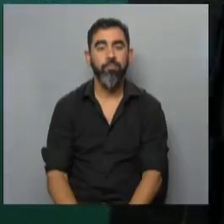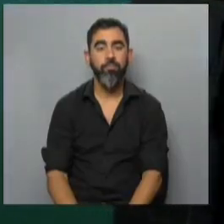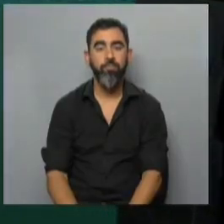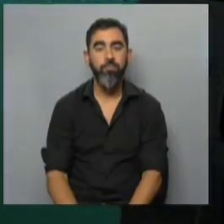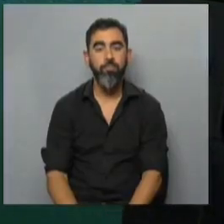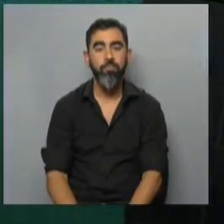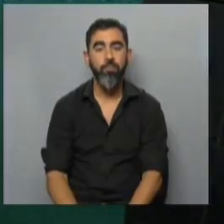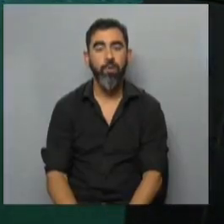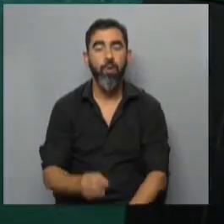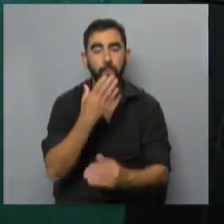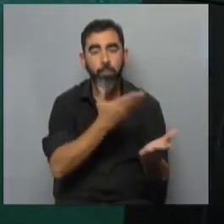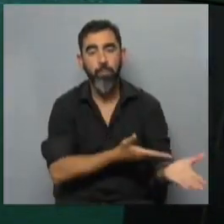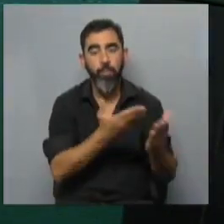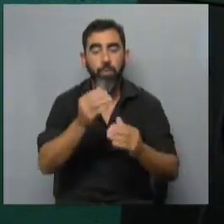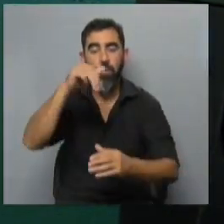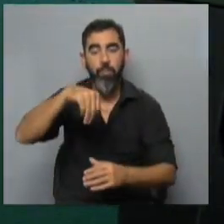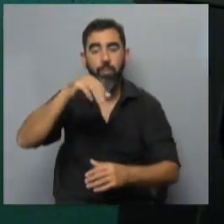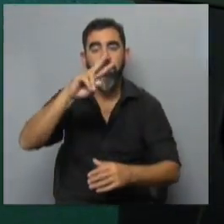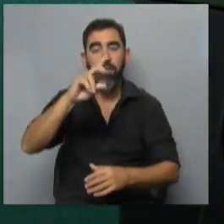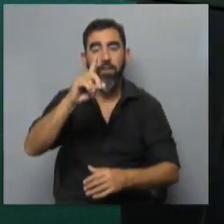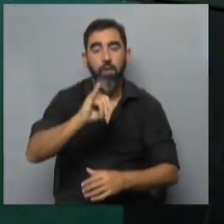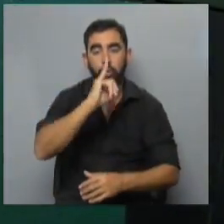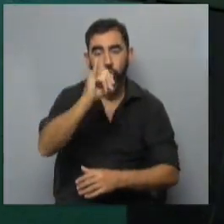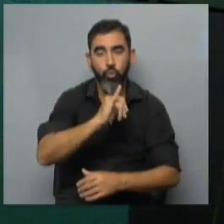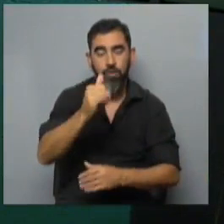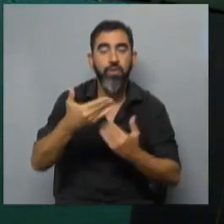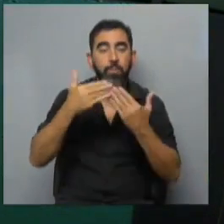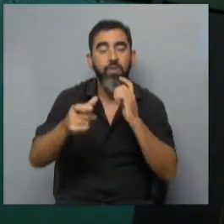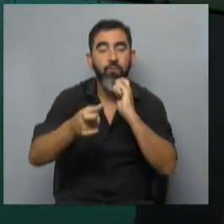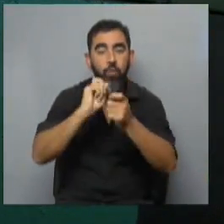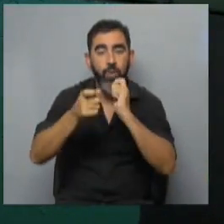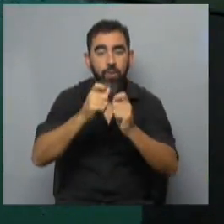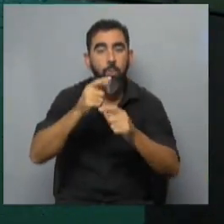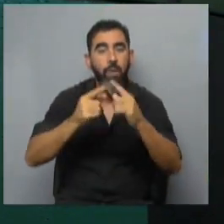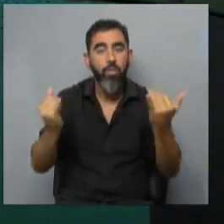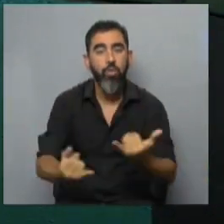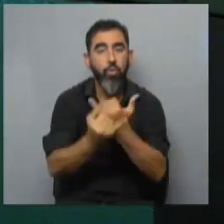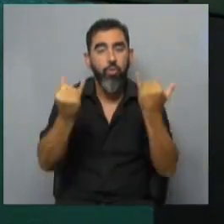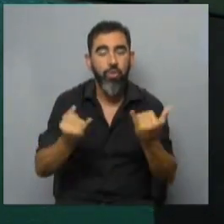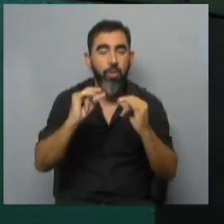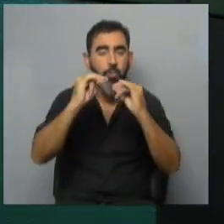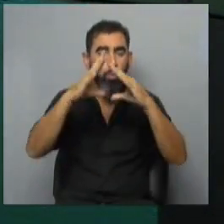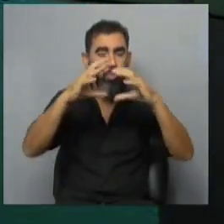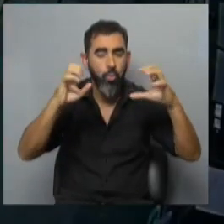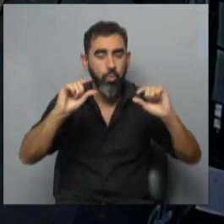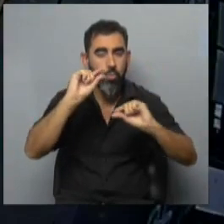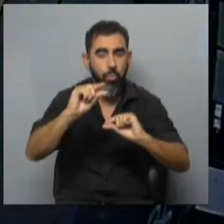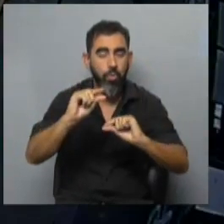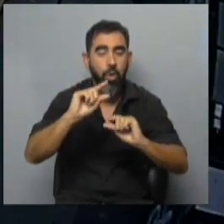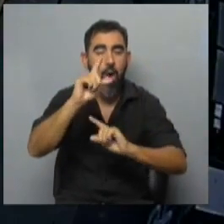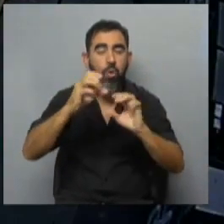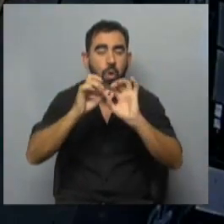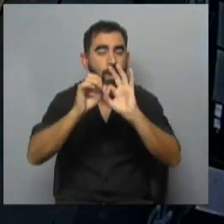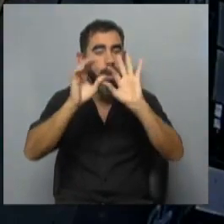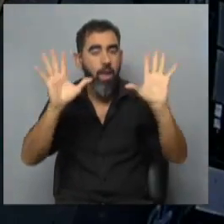hola que tal como estaban bienvenidos a mbb noticias comenzamos el informativo con un mediodía con cielo algo nuboso y nuboso con periodos de